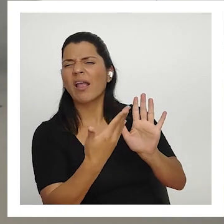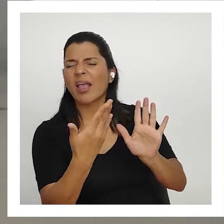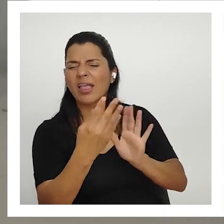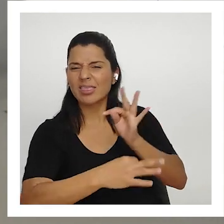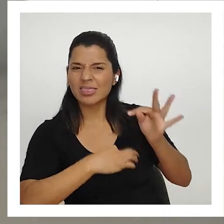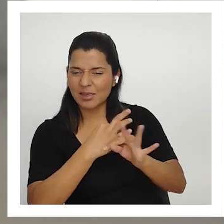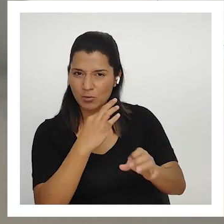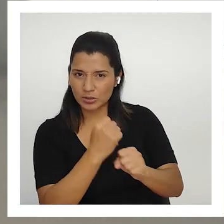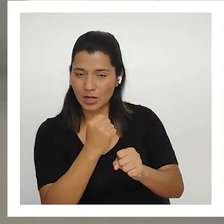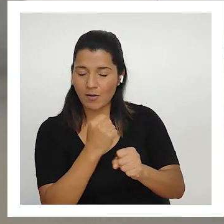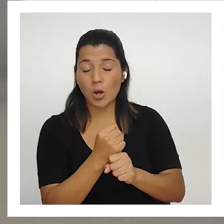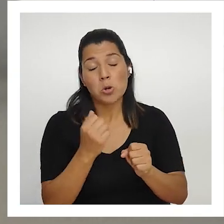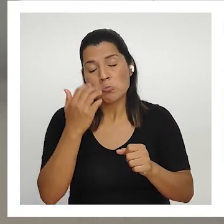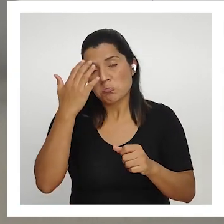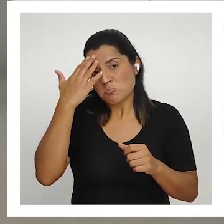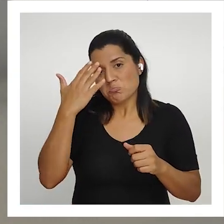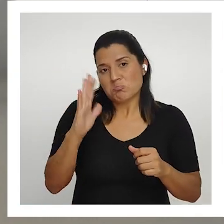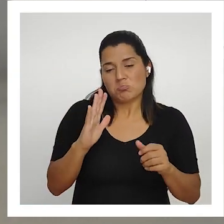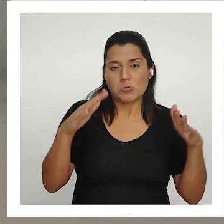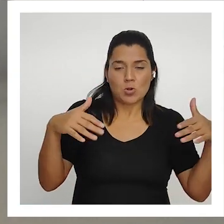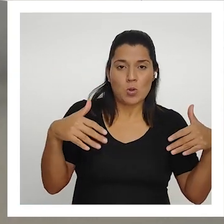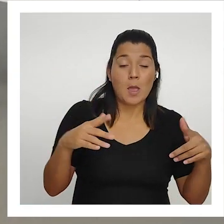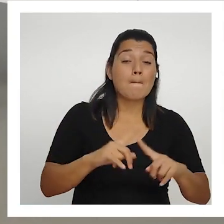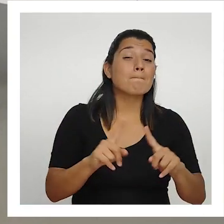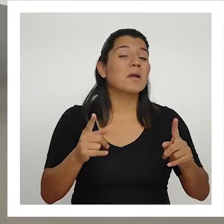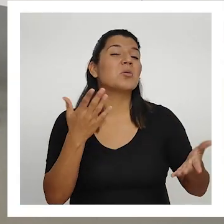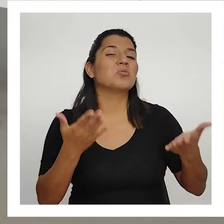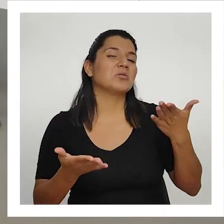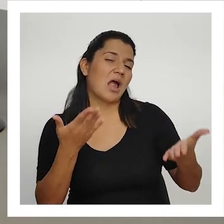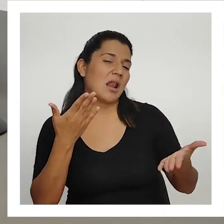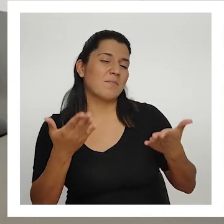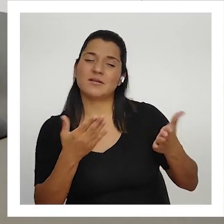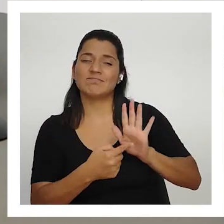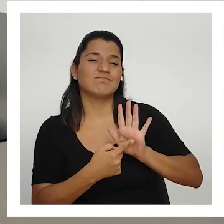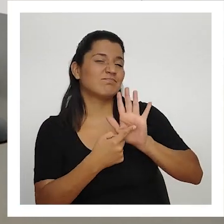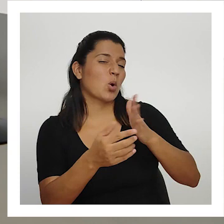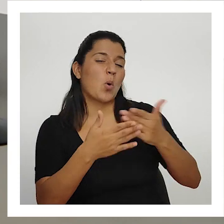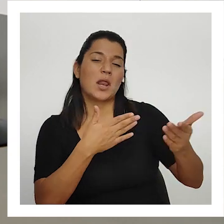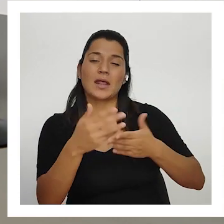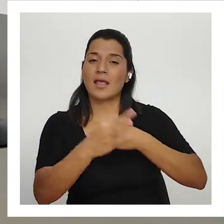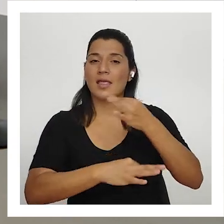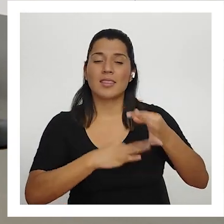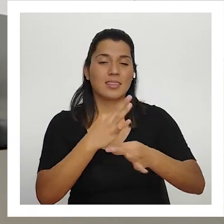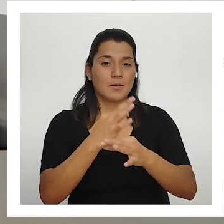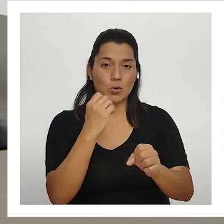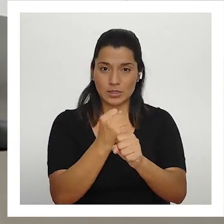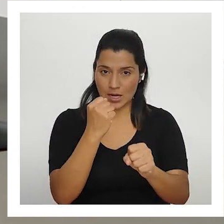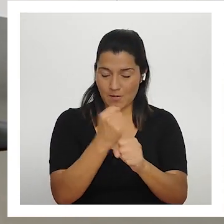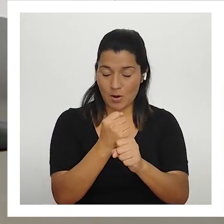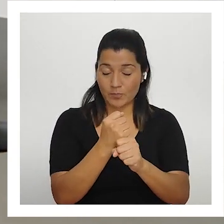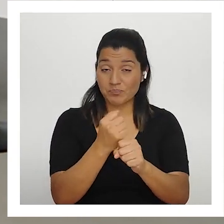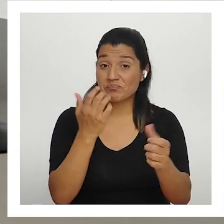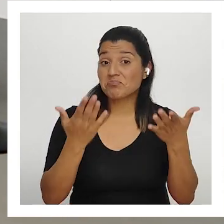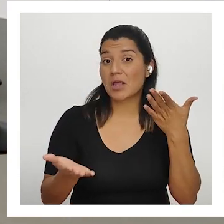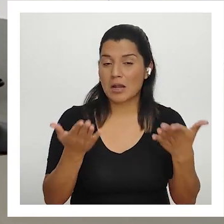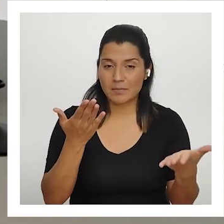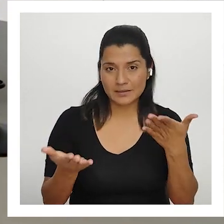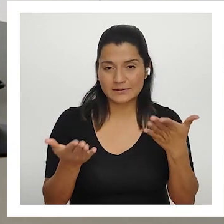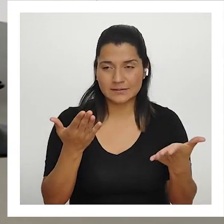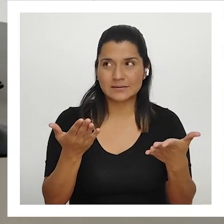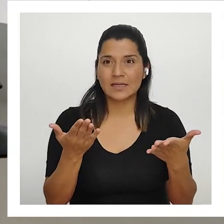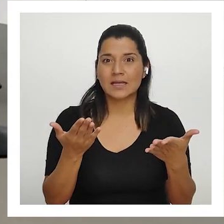buscando? Por ejemplo, los anuncios que se ponen en redes sociales, ¿es de algún sector en específico? No, de momento no se ha hecho como algún